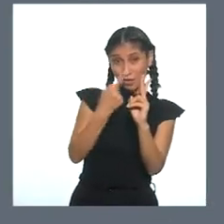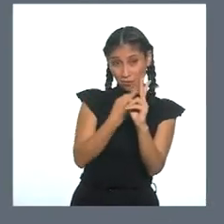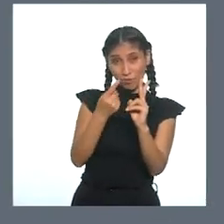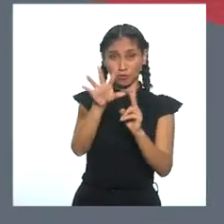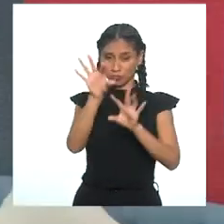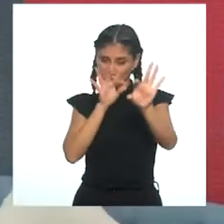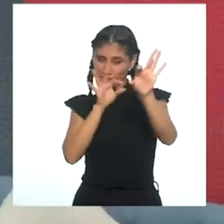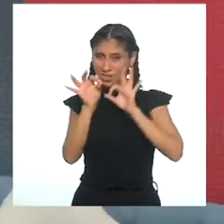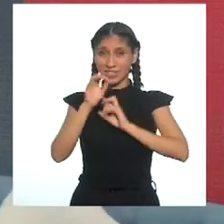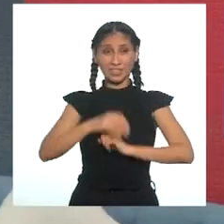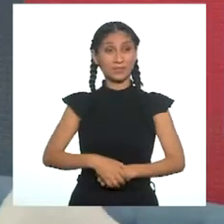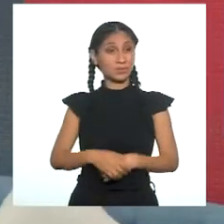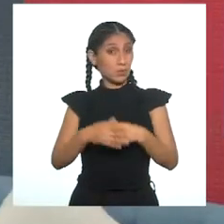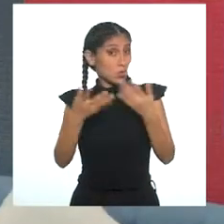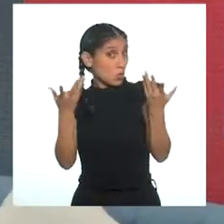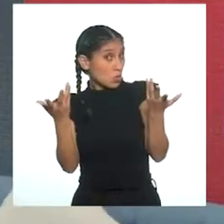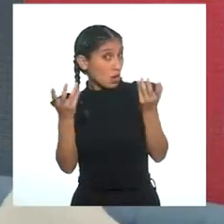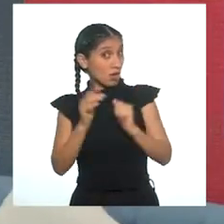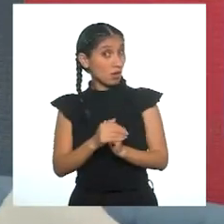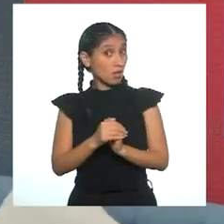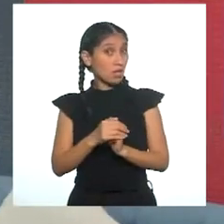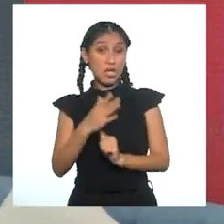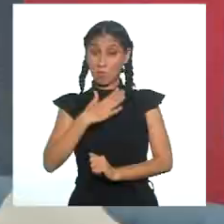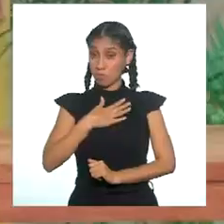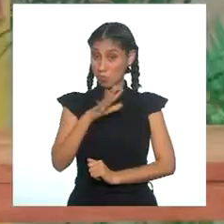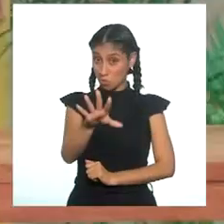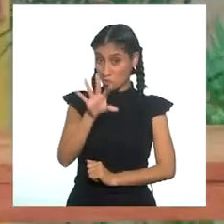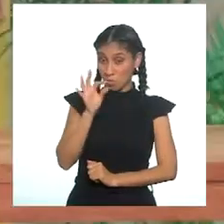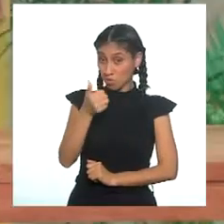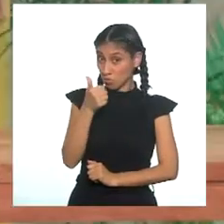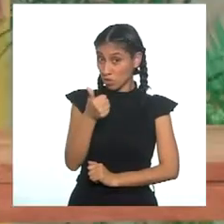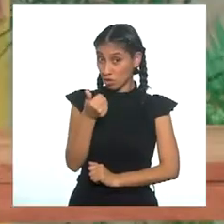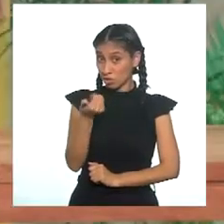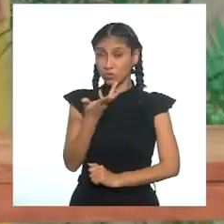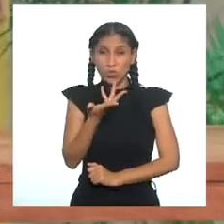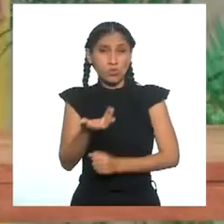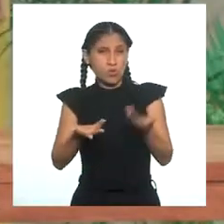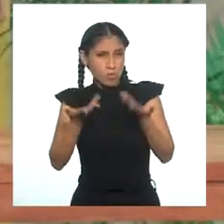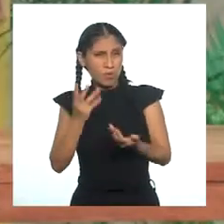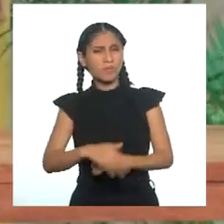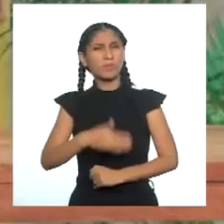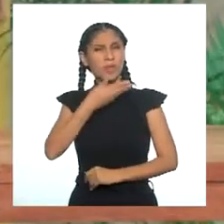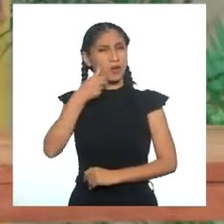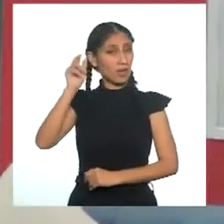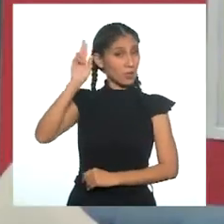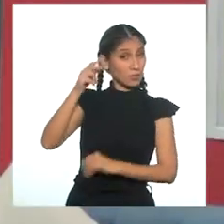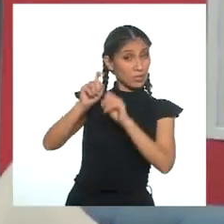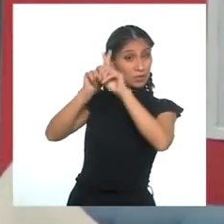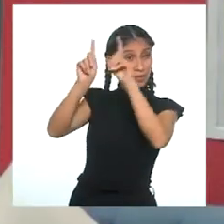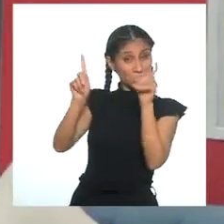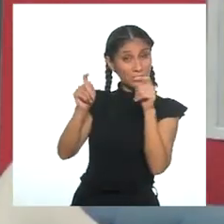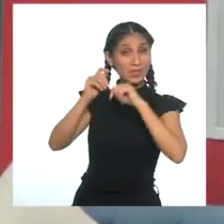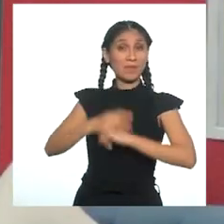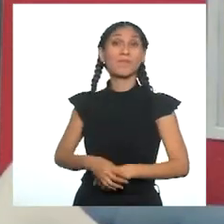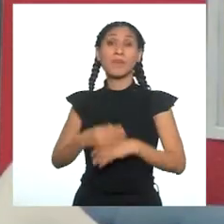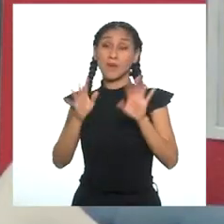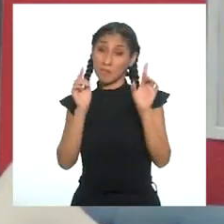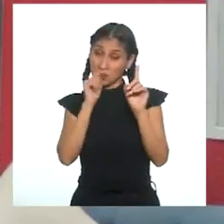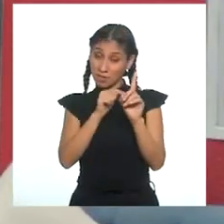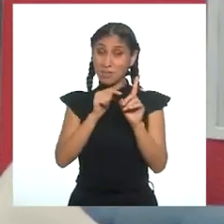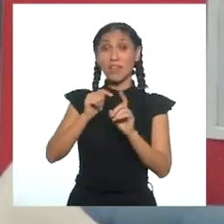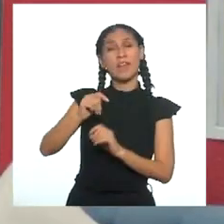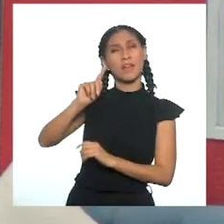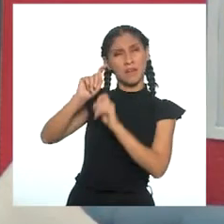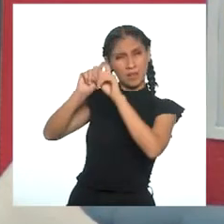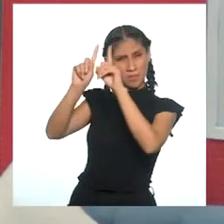elegir. Uy, ¿cómo sabremos si el nuestro es el correcto? Mejor voy a preguntarle a la profesora. Mientras Mario confirma que el resultado